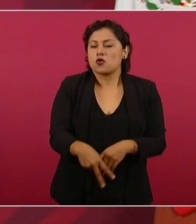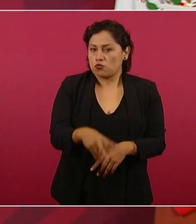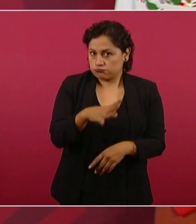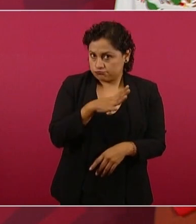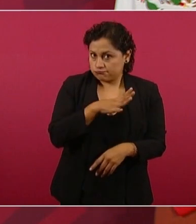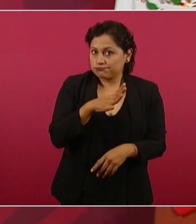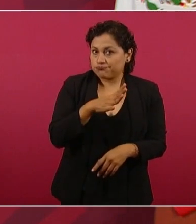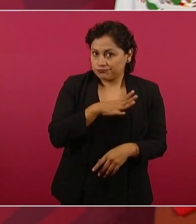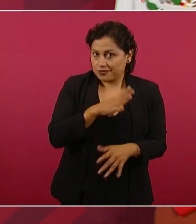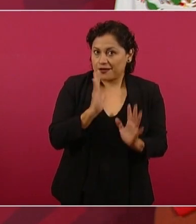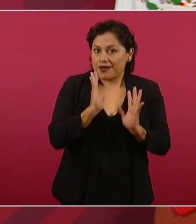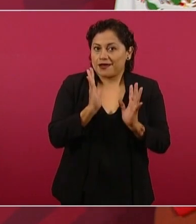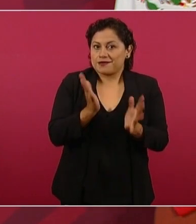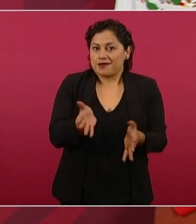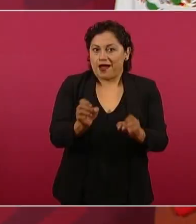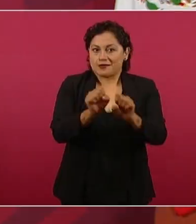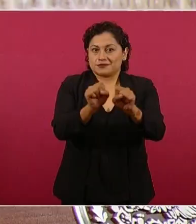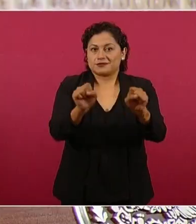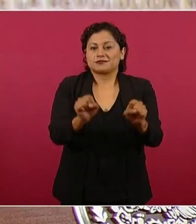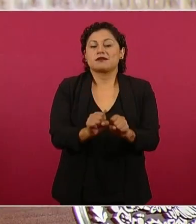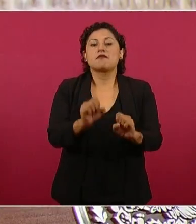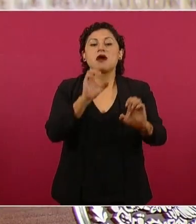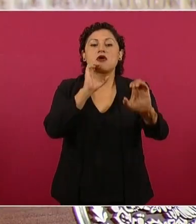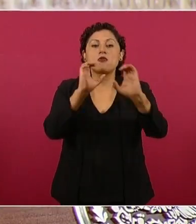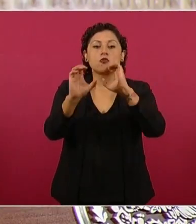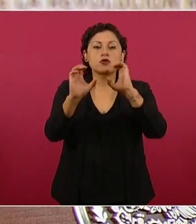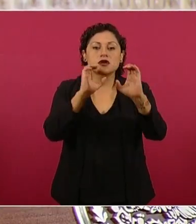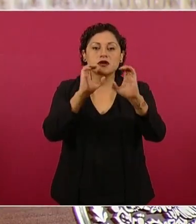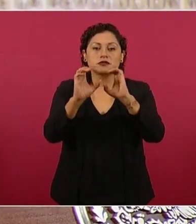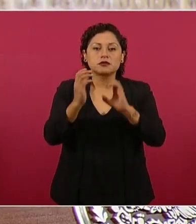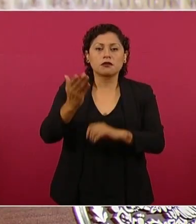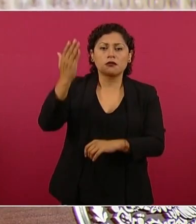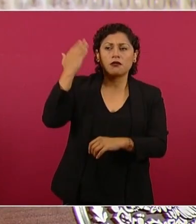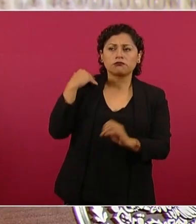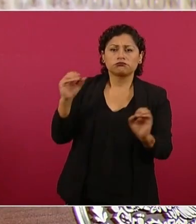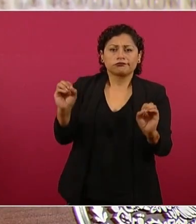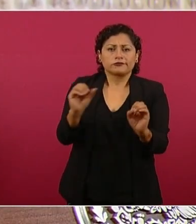un sistema de comunicación que no tenía